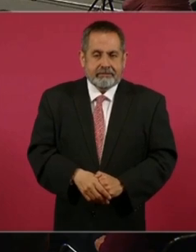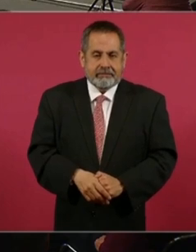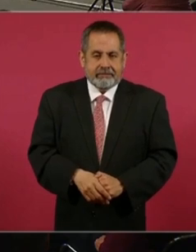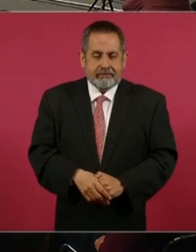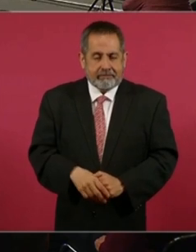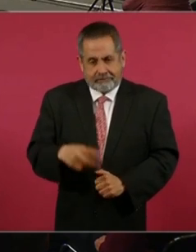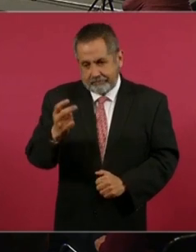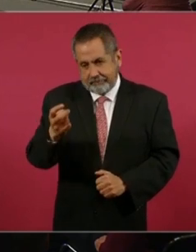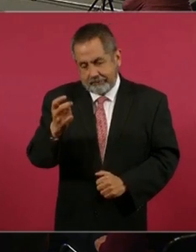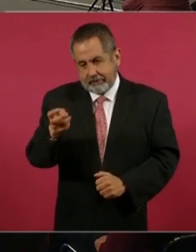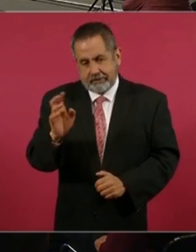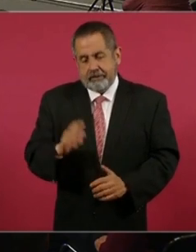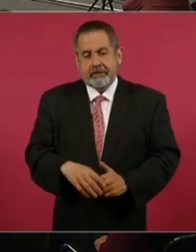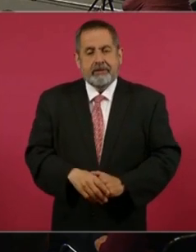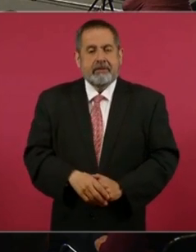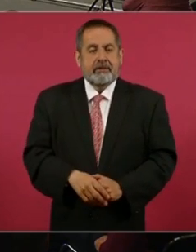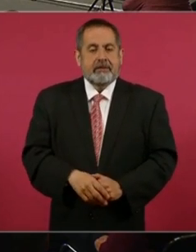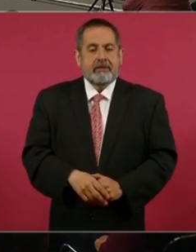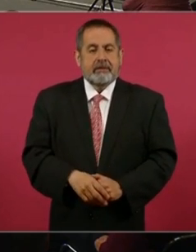Pero es eso.